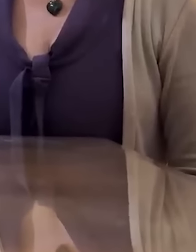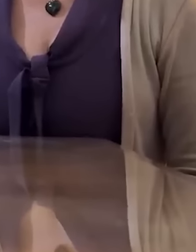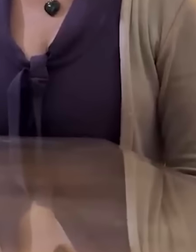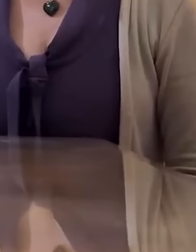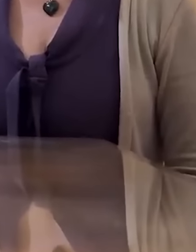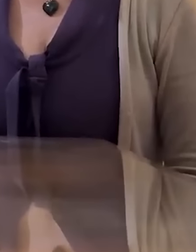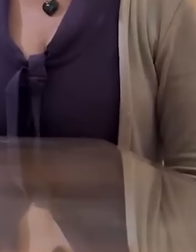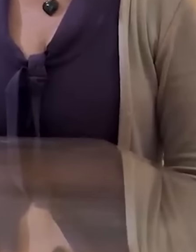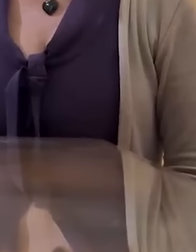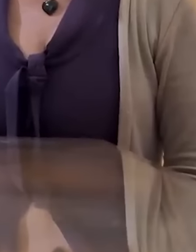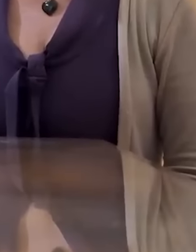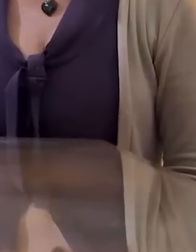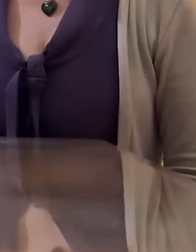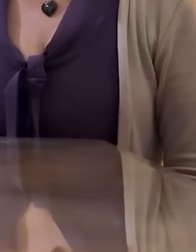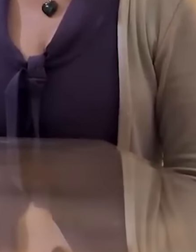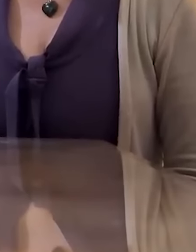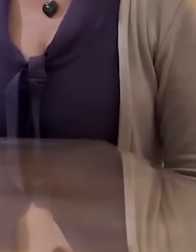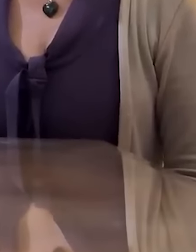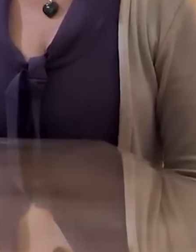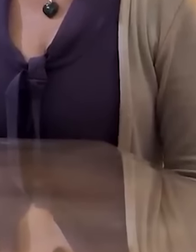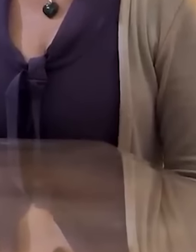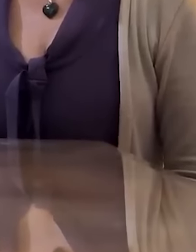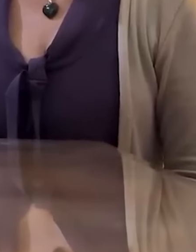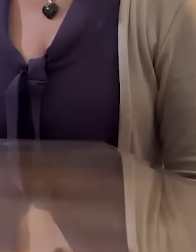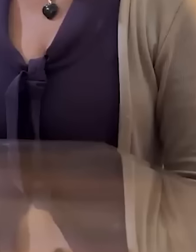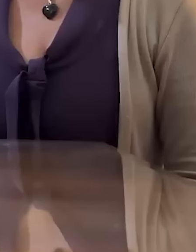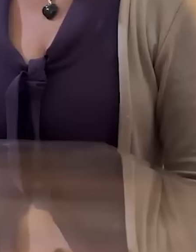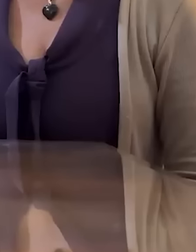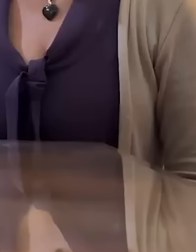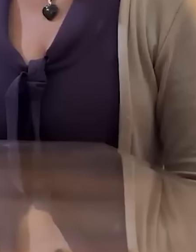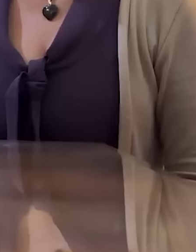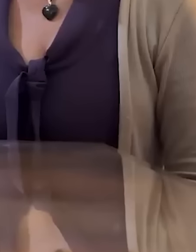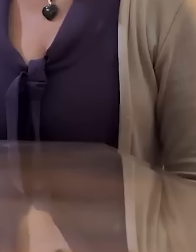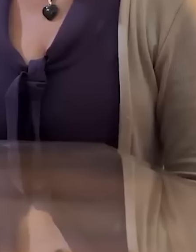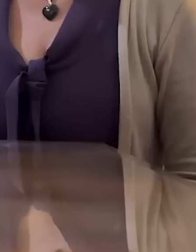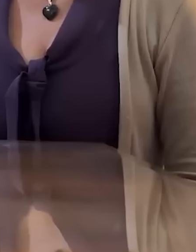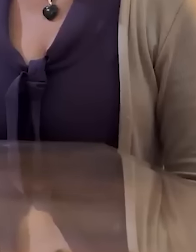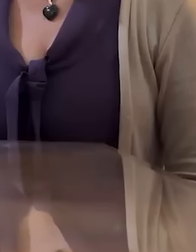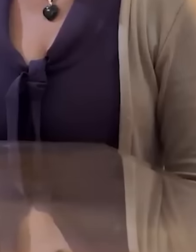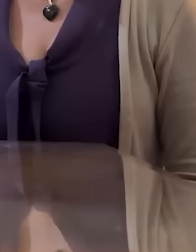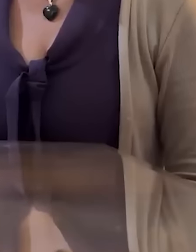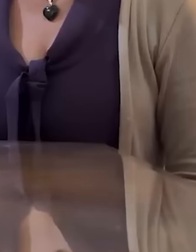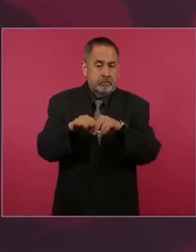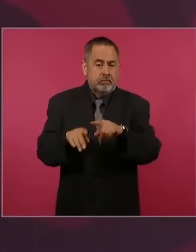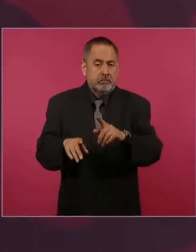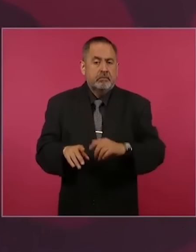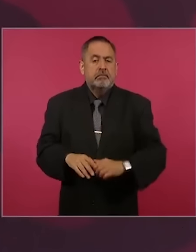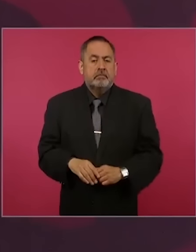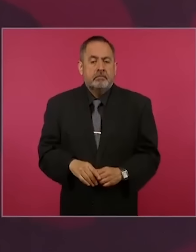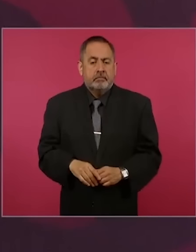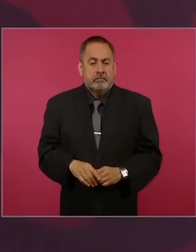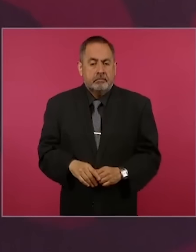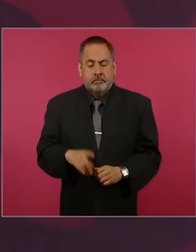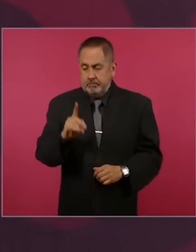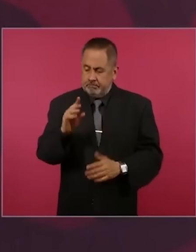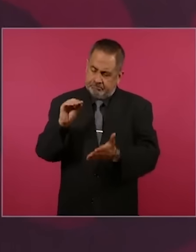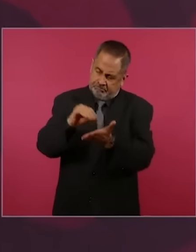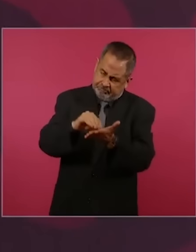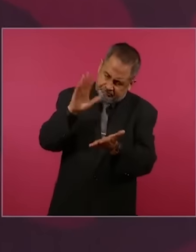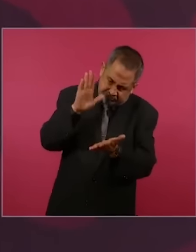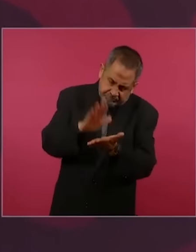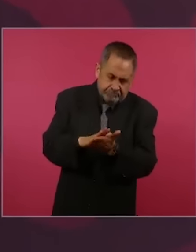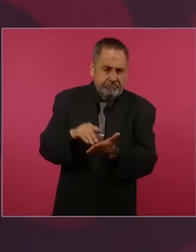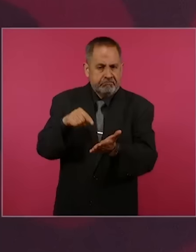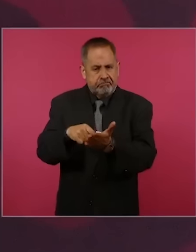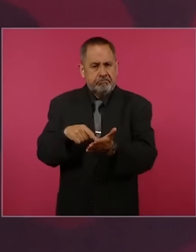la compra de departamentos y autos he contado, ingresos por fondos de inversiones, becas de Conacyt, venta de camionetas, son algunos de los movimientos en el